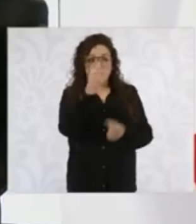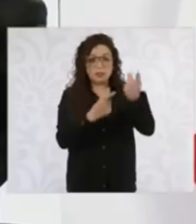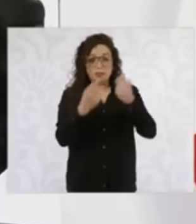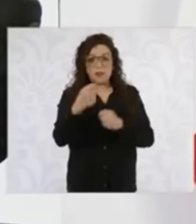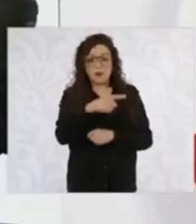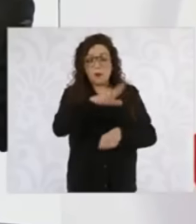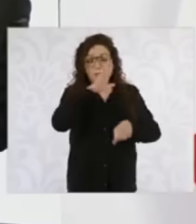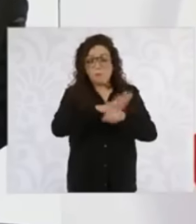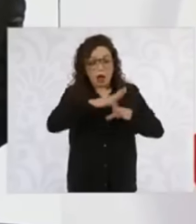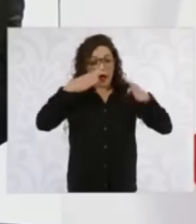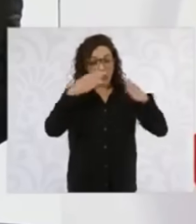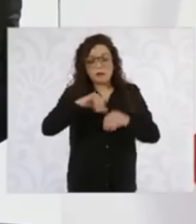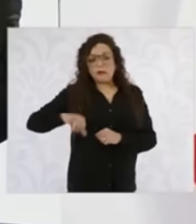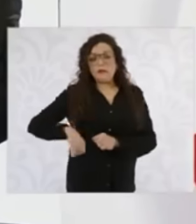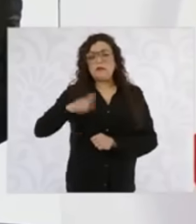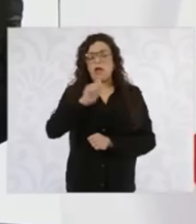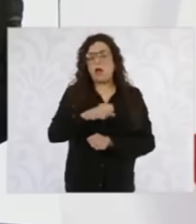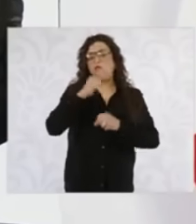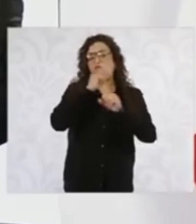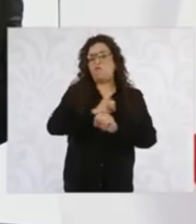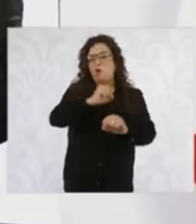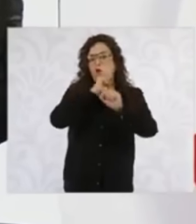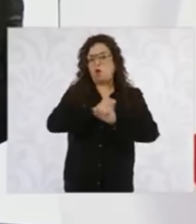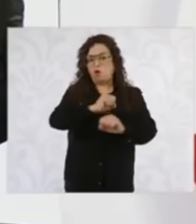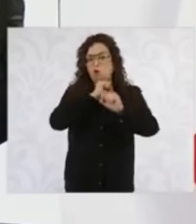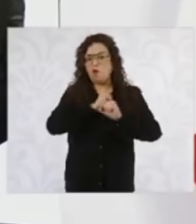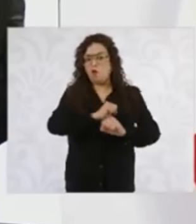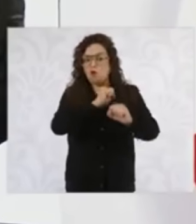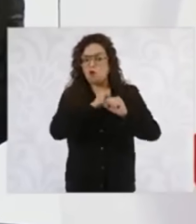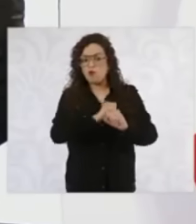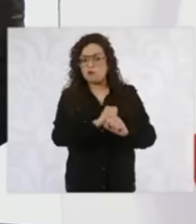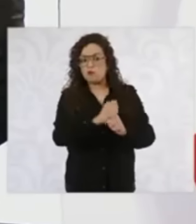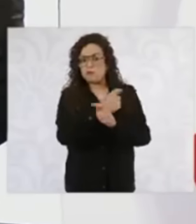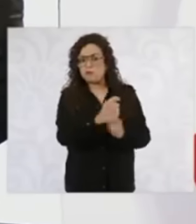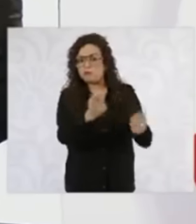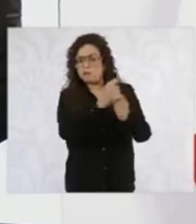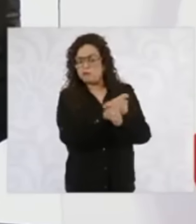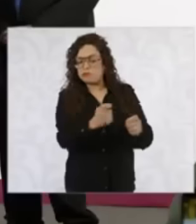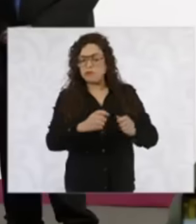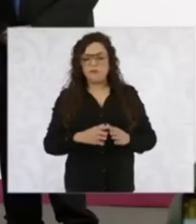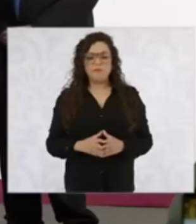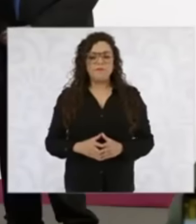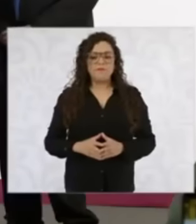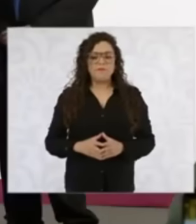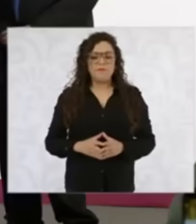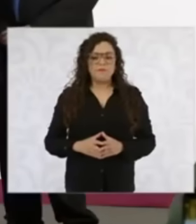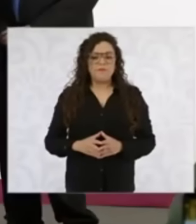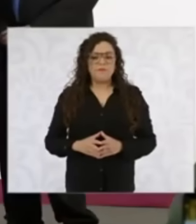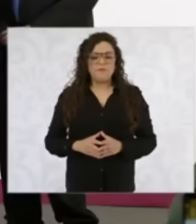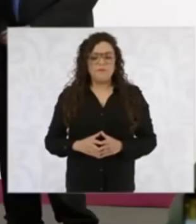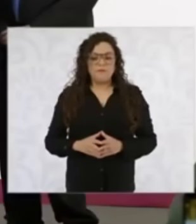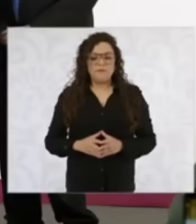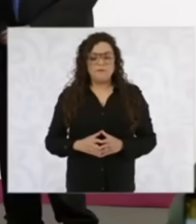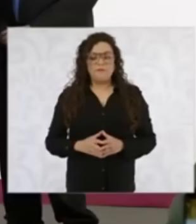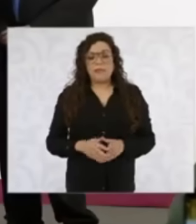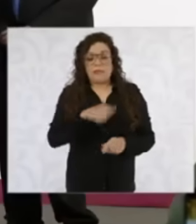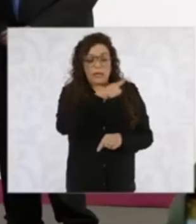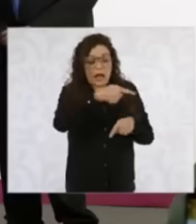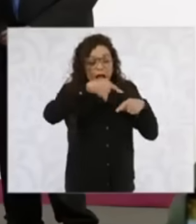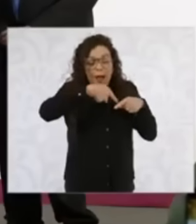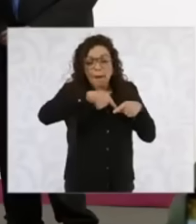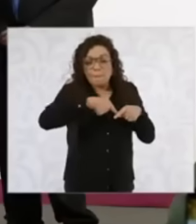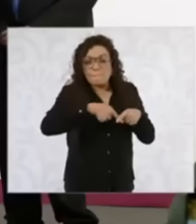debe ser así. Está ya la subsecretaria de Egresos y el secretario de Hacienda trabajando con la presidenta de